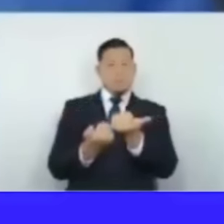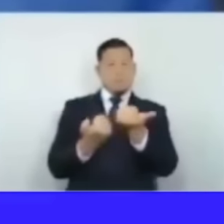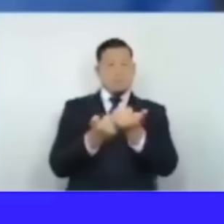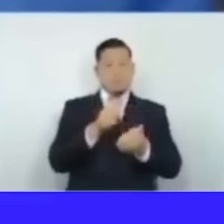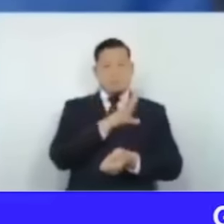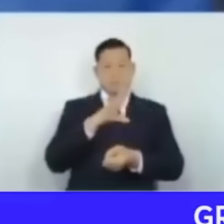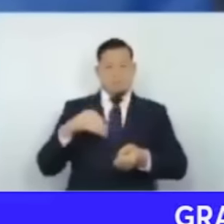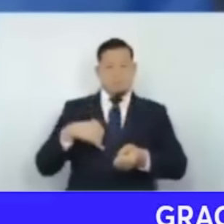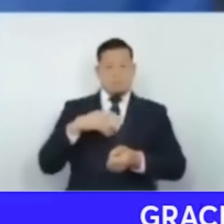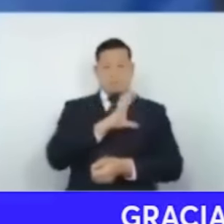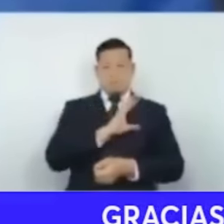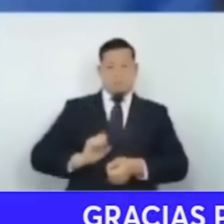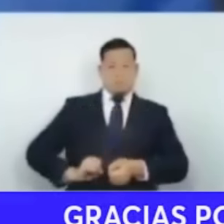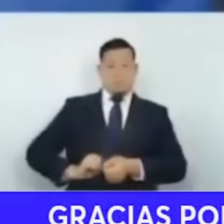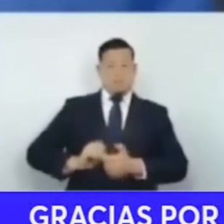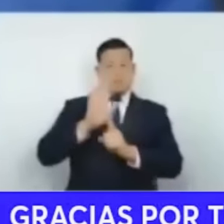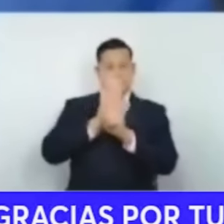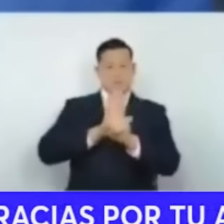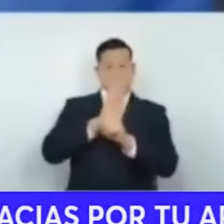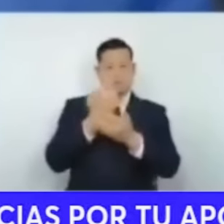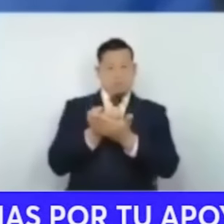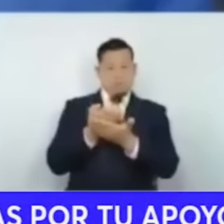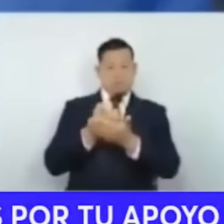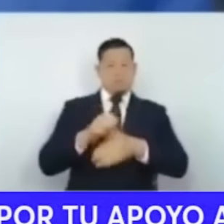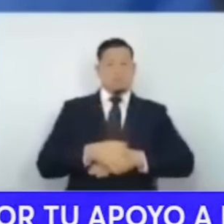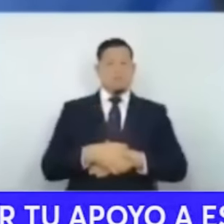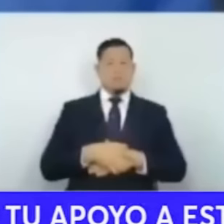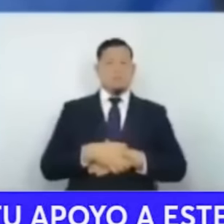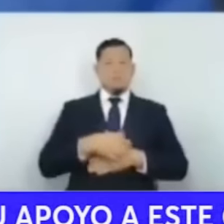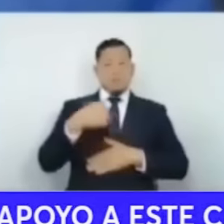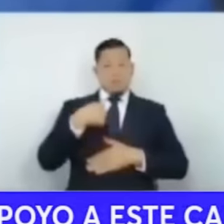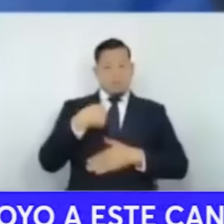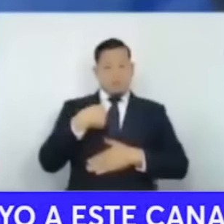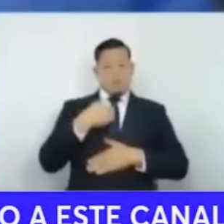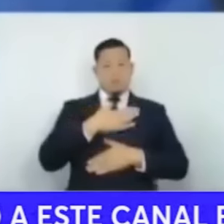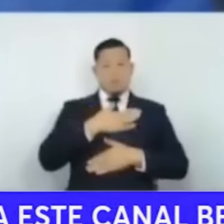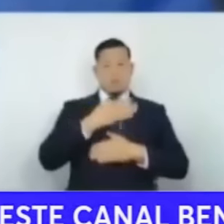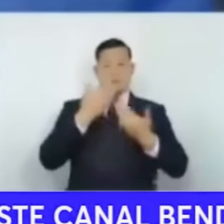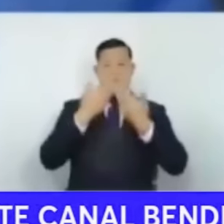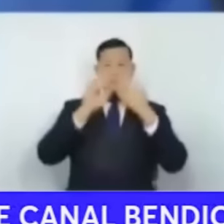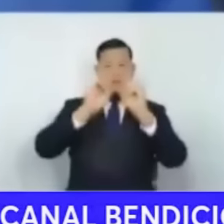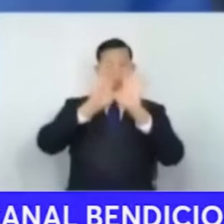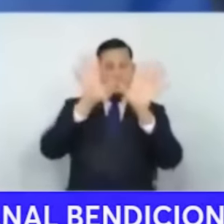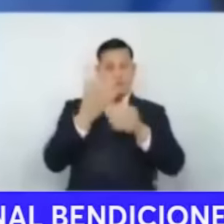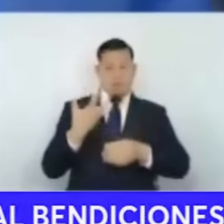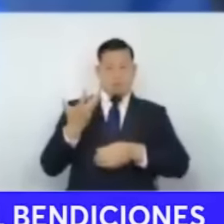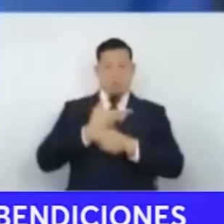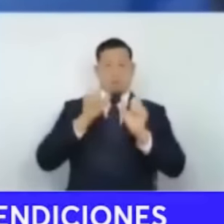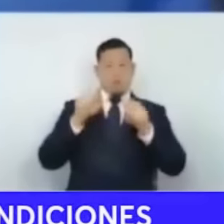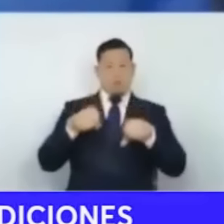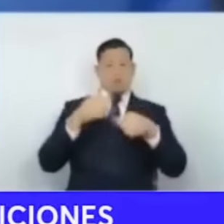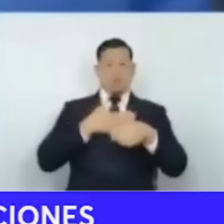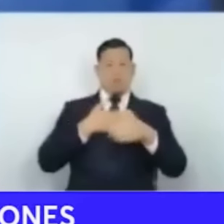familias salvadoreñas es aliviarle sus bolsillos yo tengo Claro que nosotros podemos tener